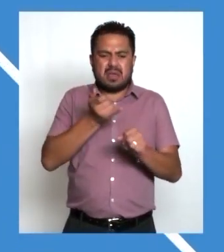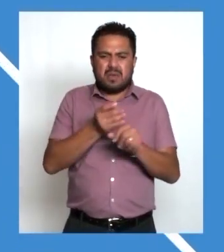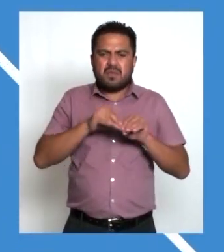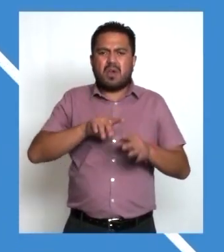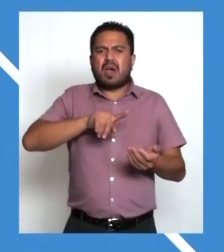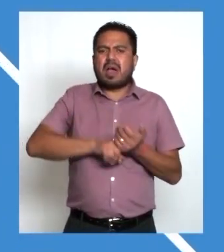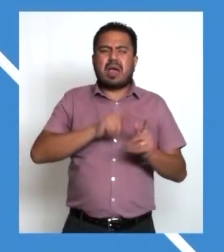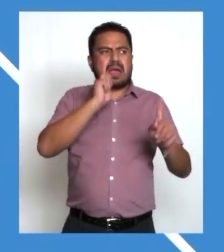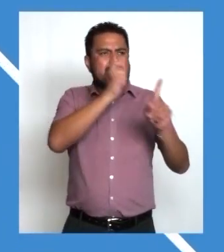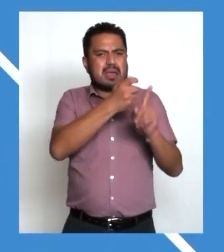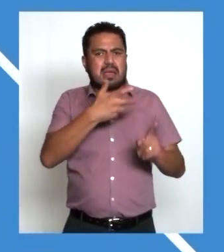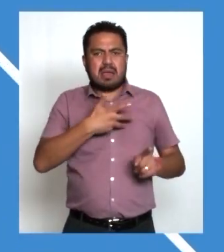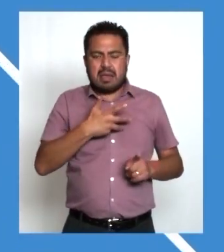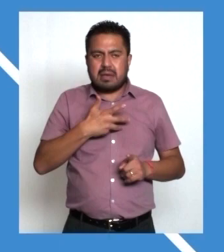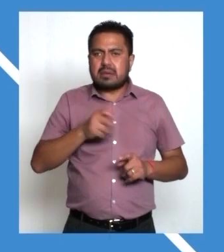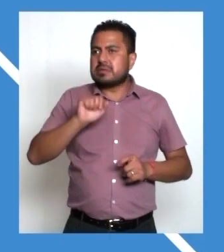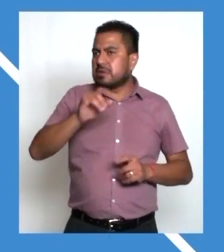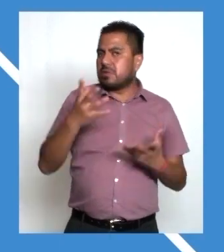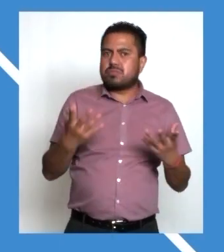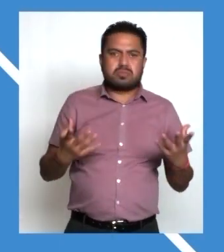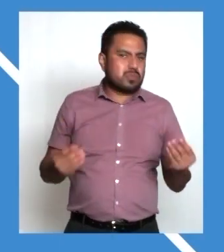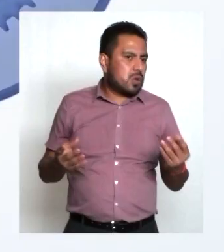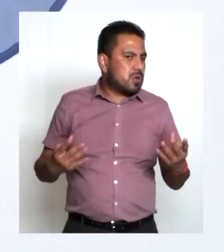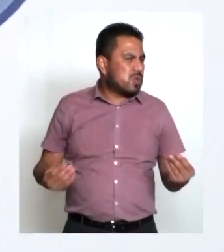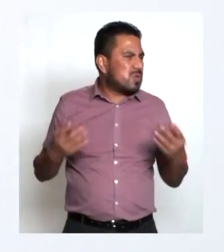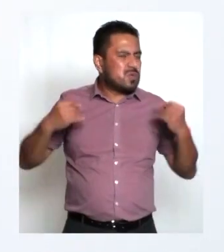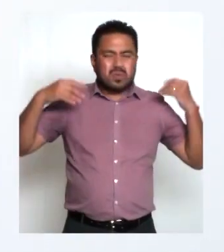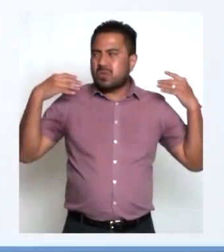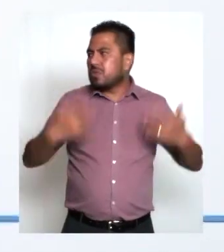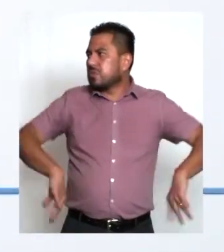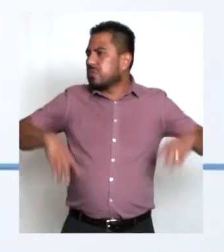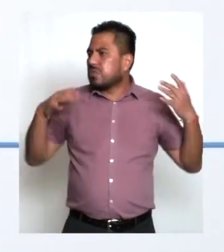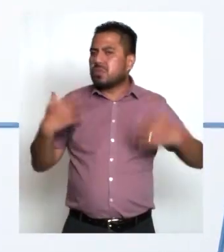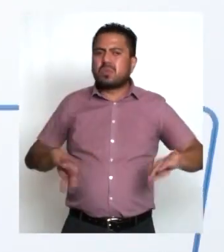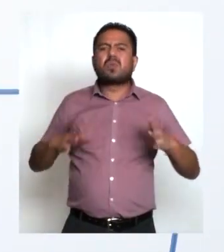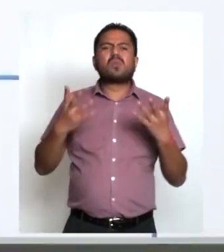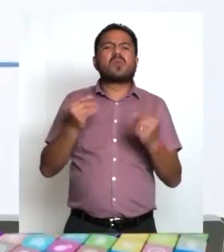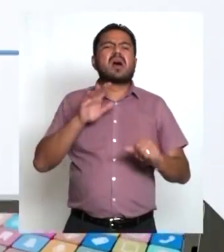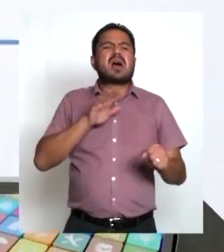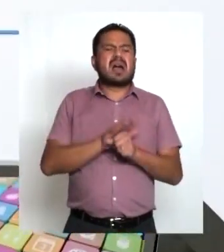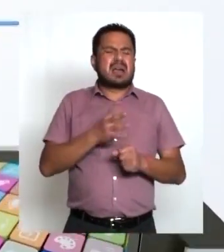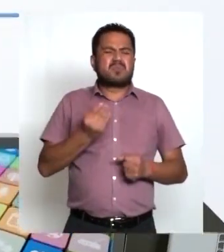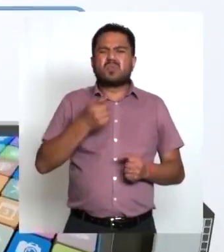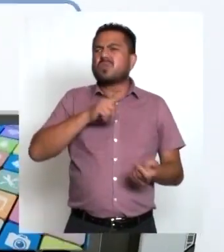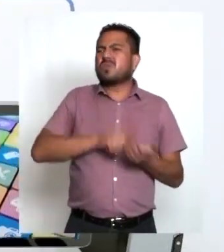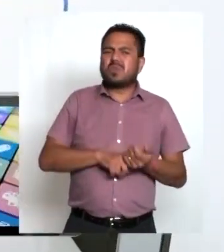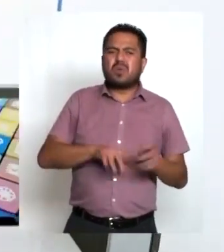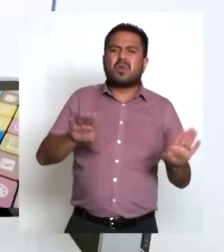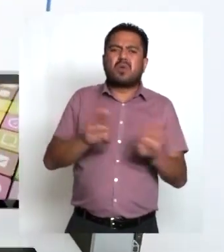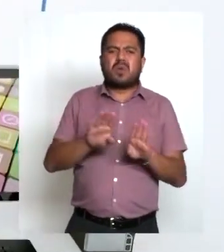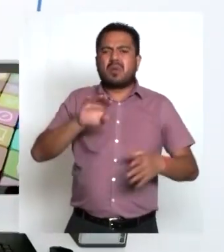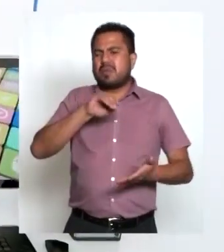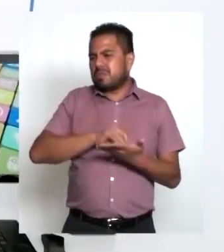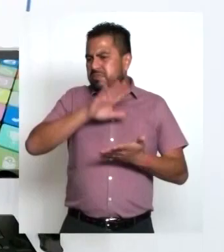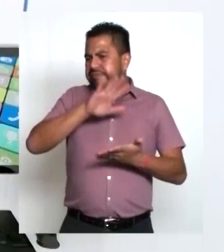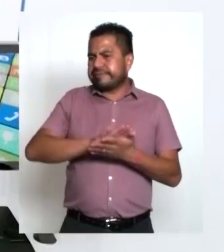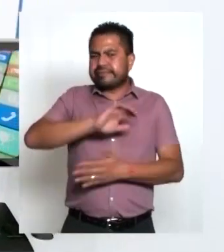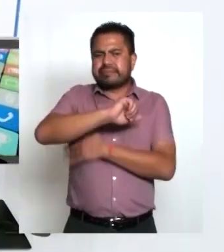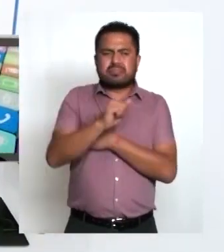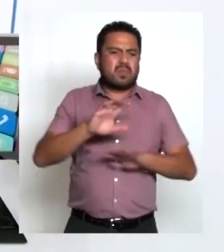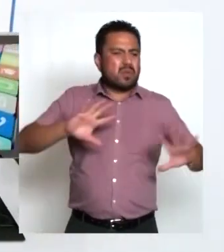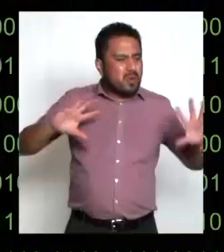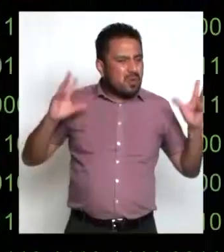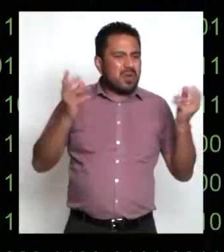cuánta información hay en ella? ¿Sí? Mucha. Muchísima. Pero ¿cuánto es mucha? ¿Cómo se